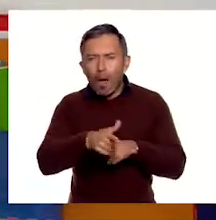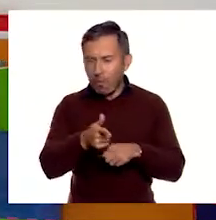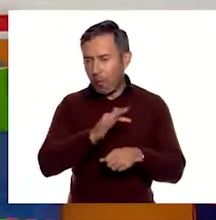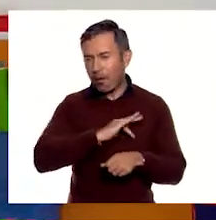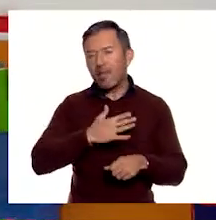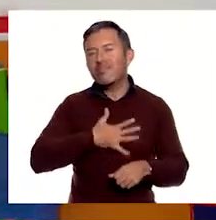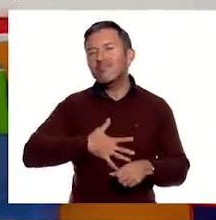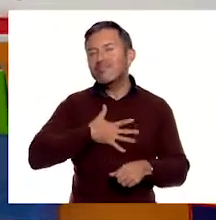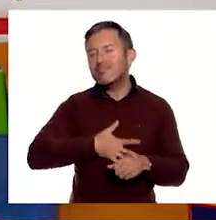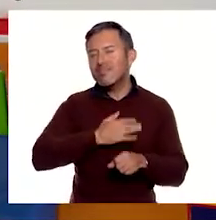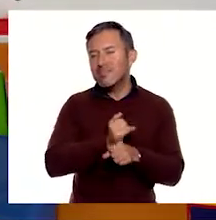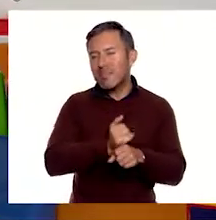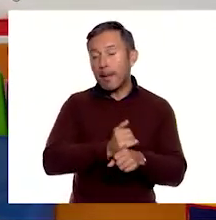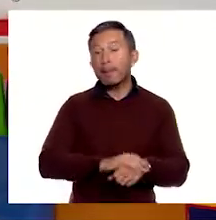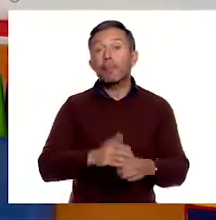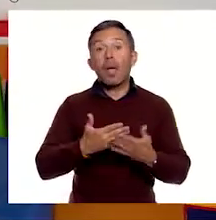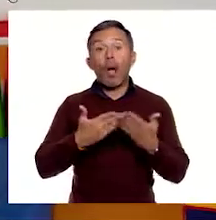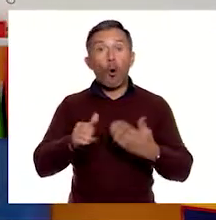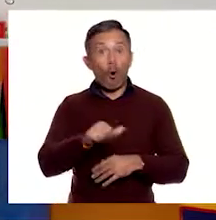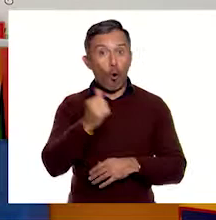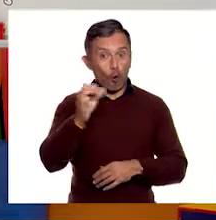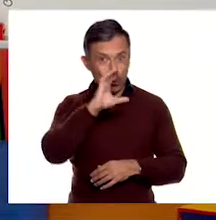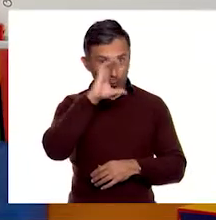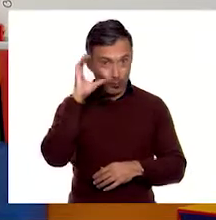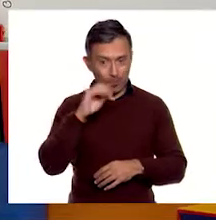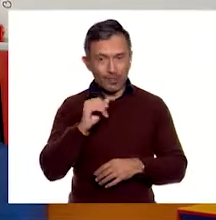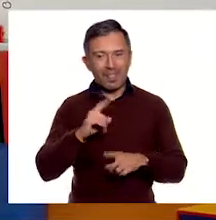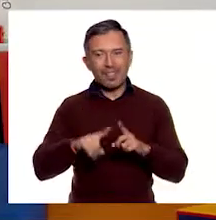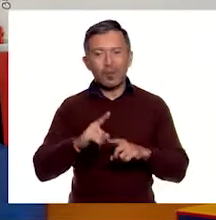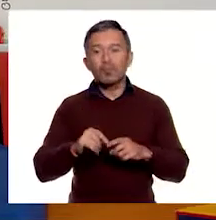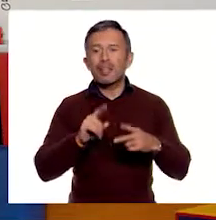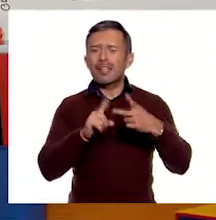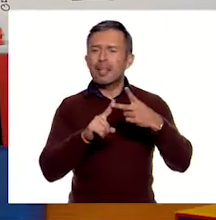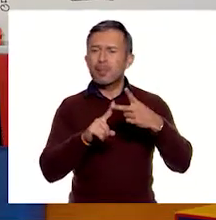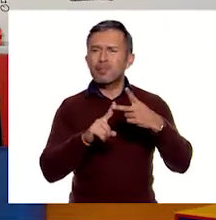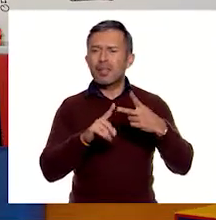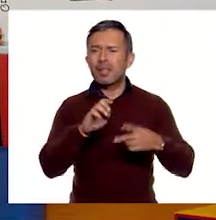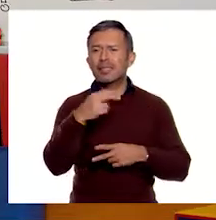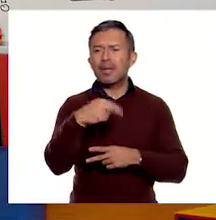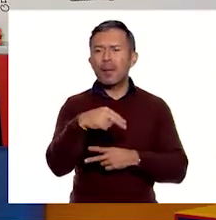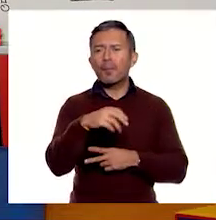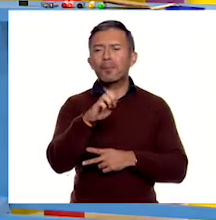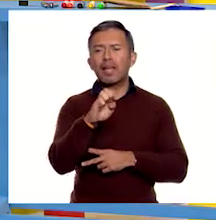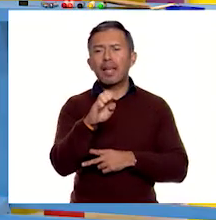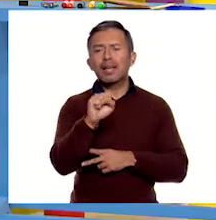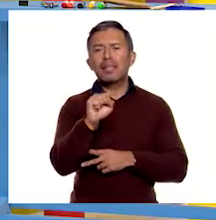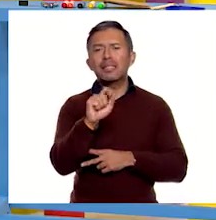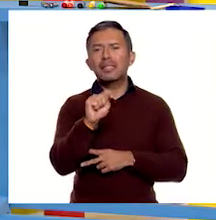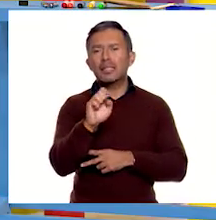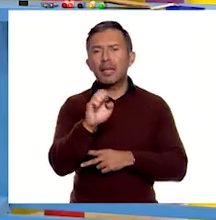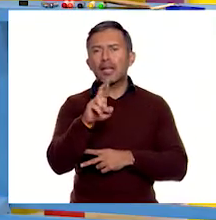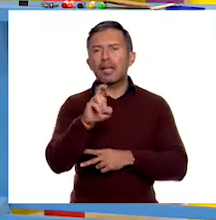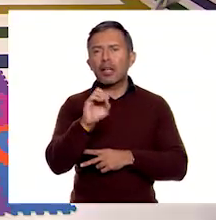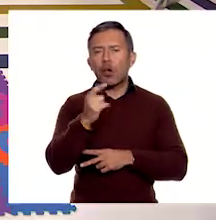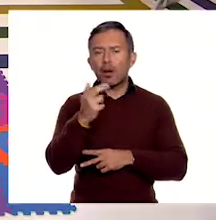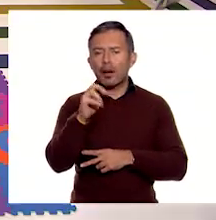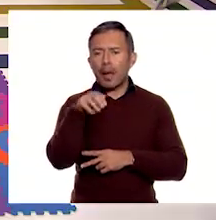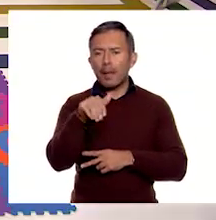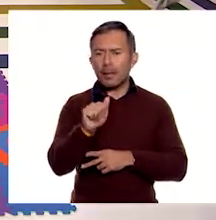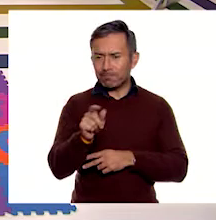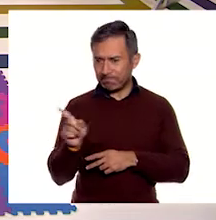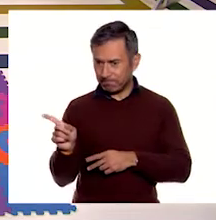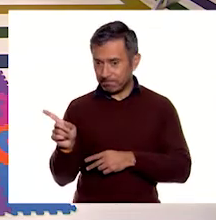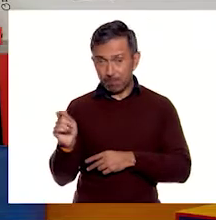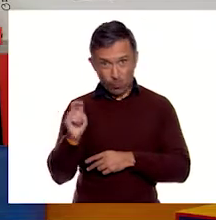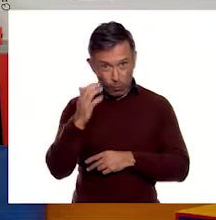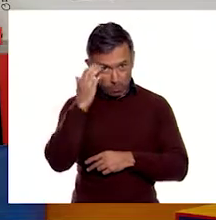la siguiente ilusión óptica que se llama estereogramas. ¿La han escuchado? No, estereograma. No, pero yo